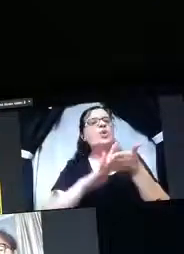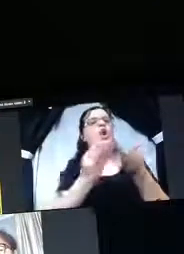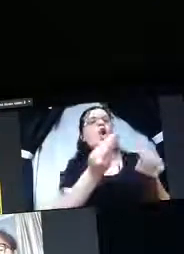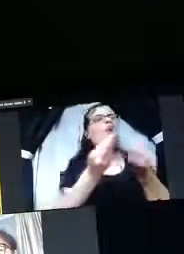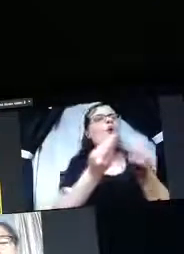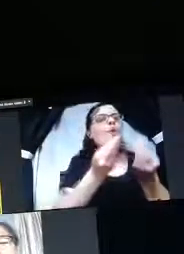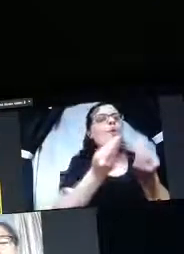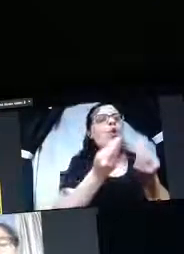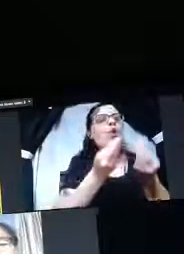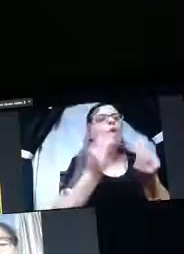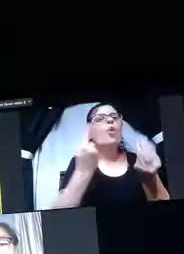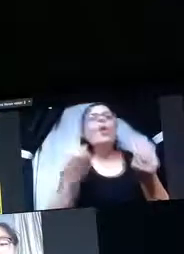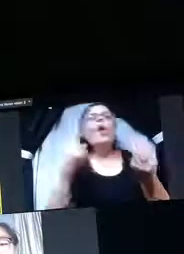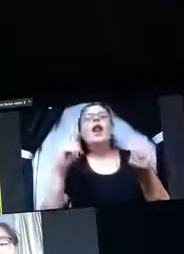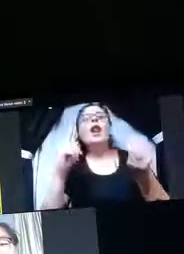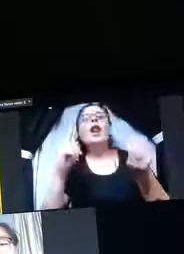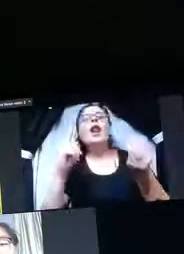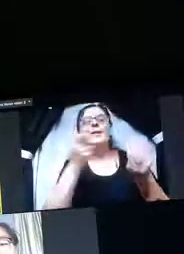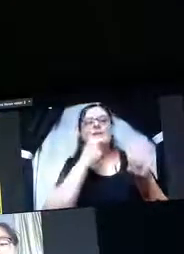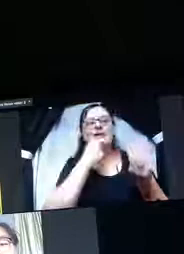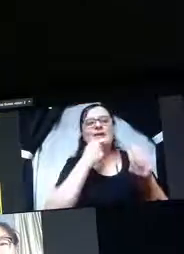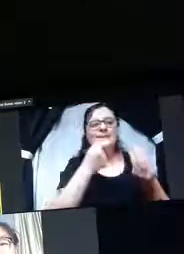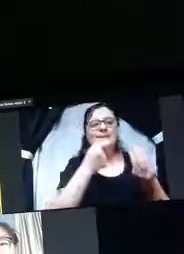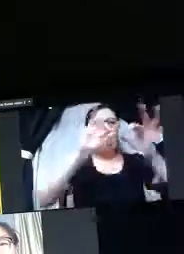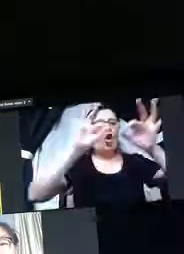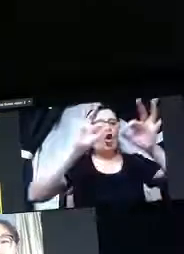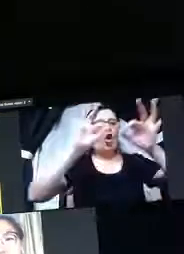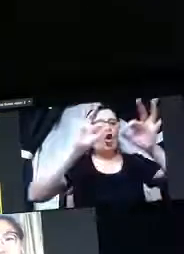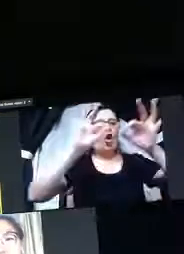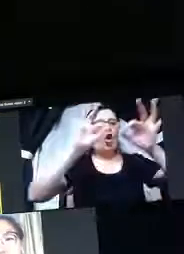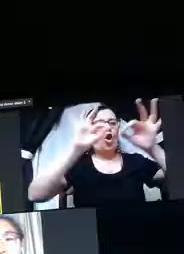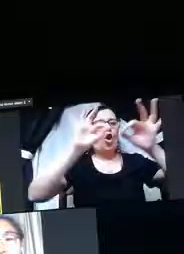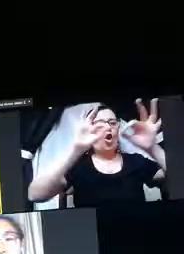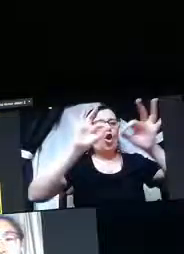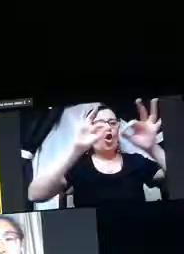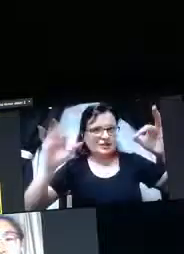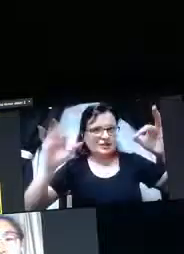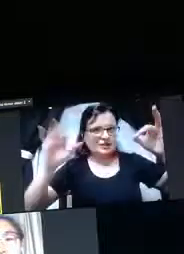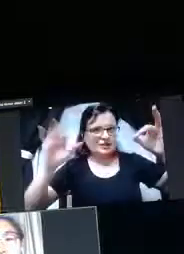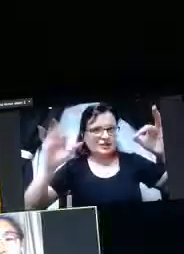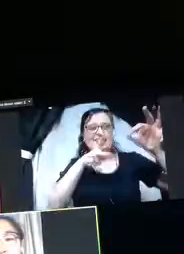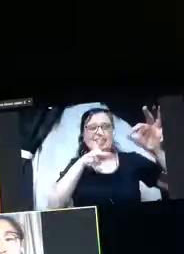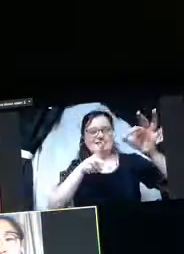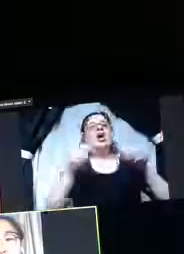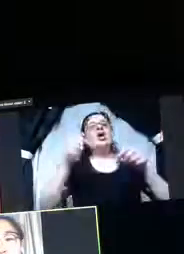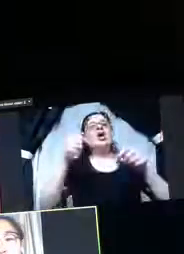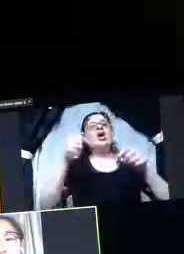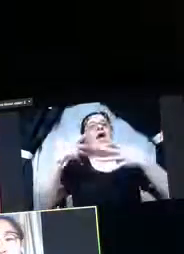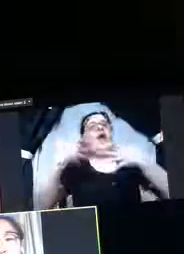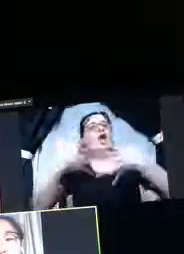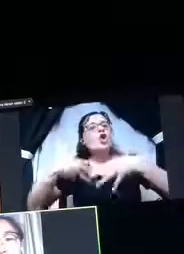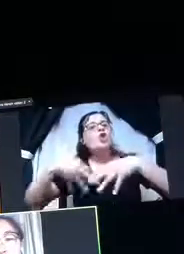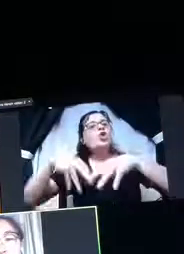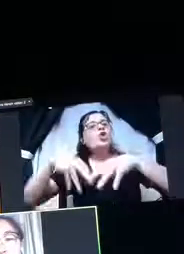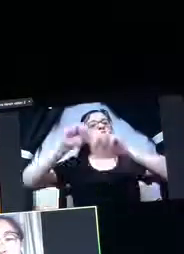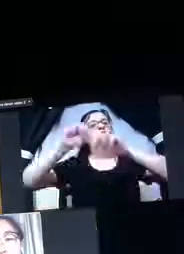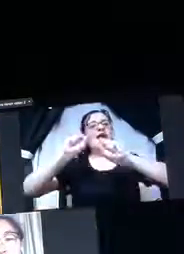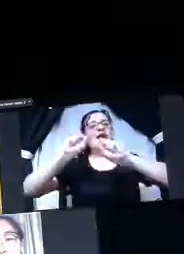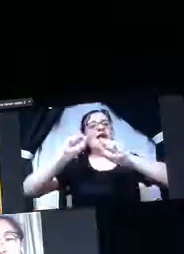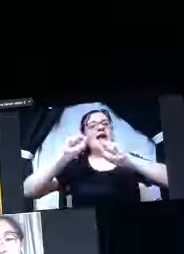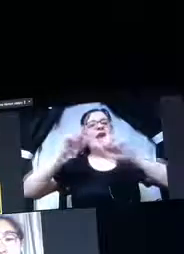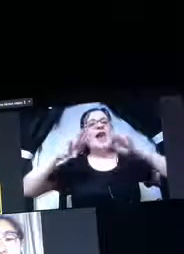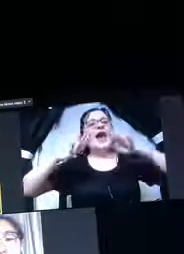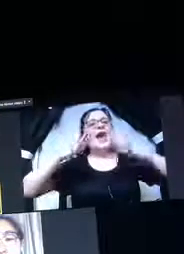Entonces encontré la remera amarilla. Entonces, Sí. ¿cuáles son en esa oración los dos